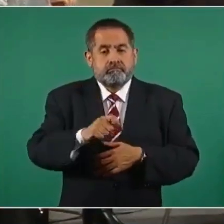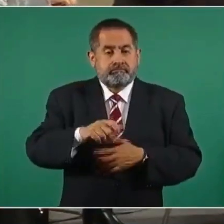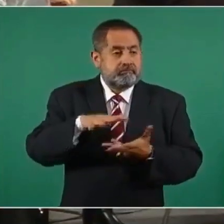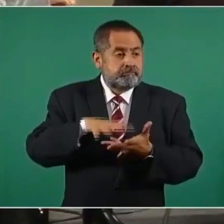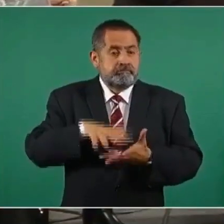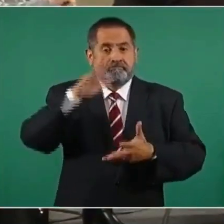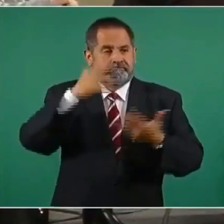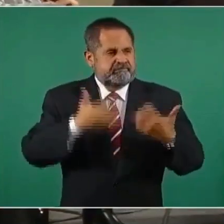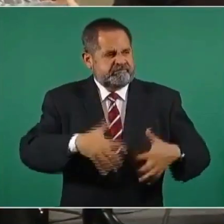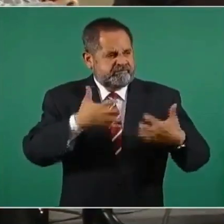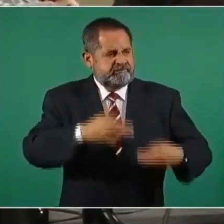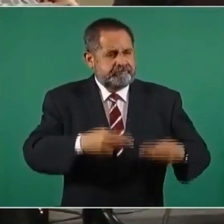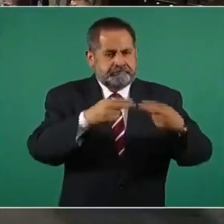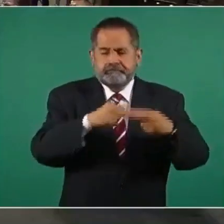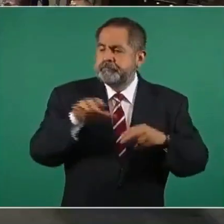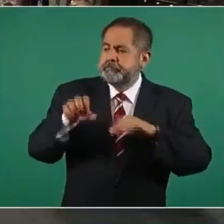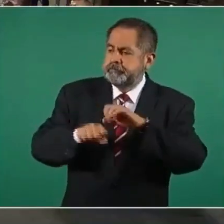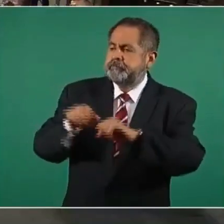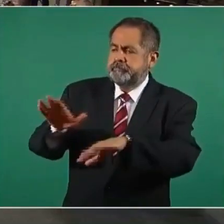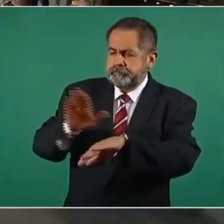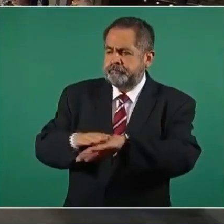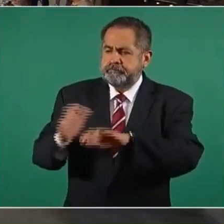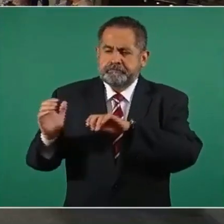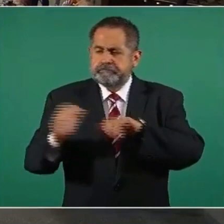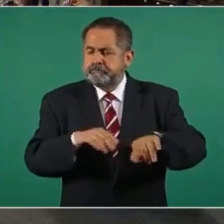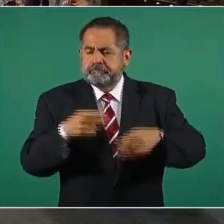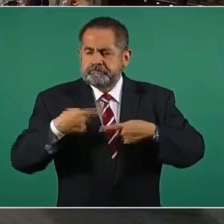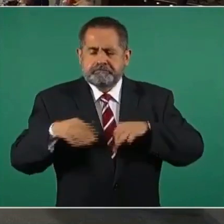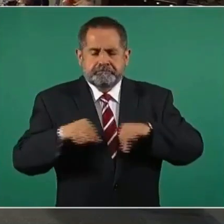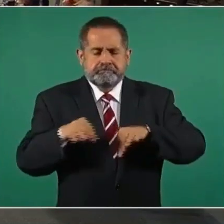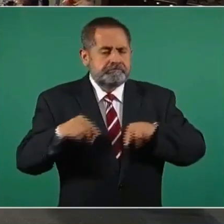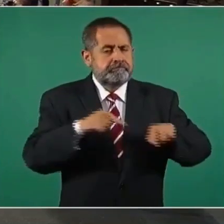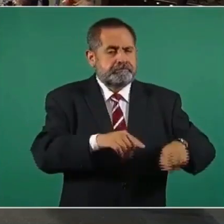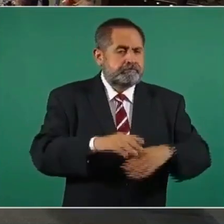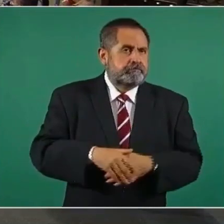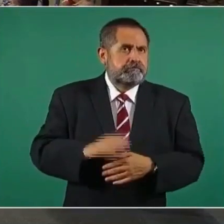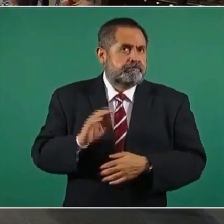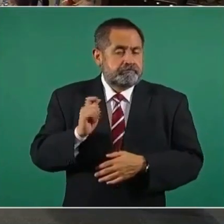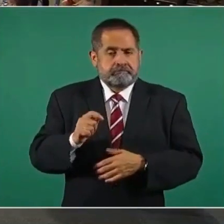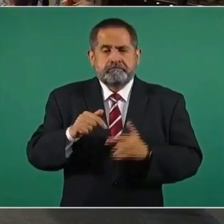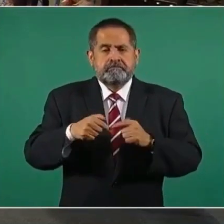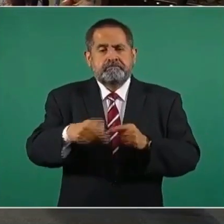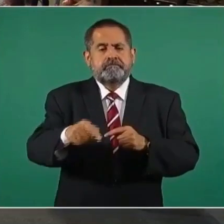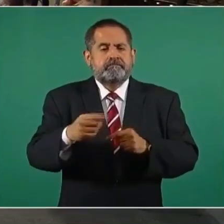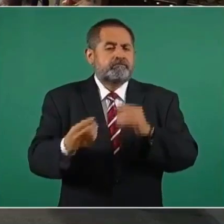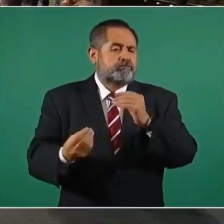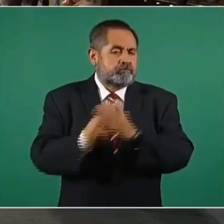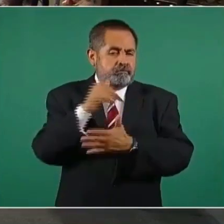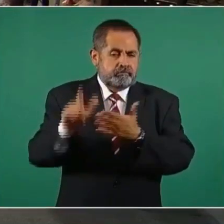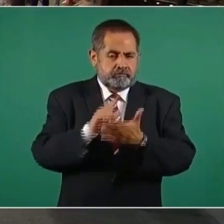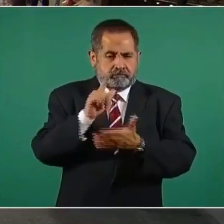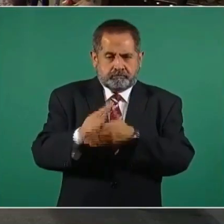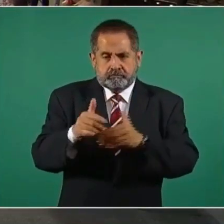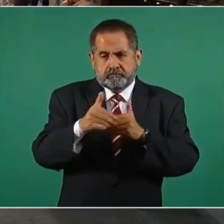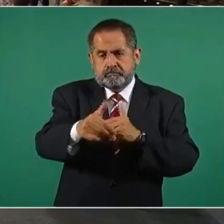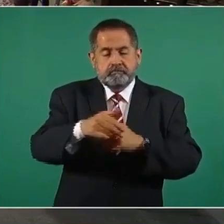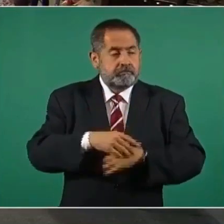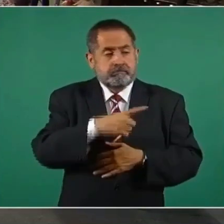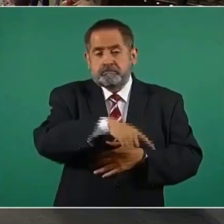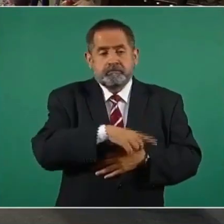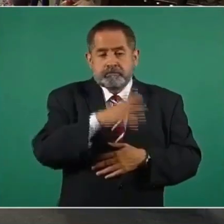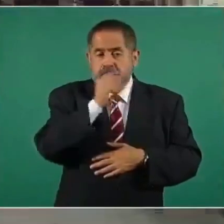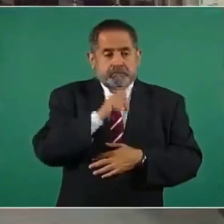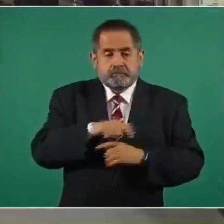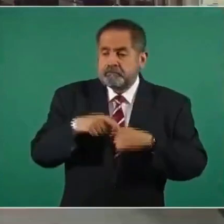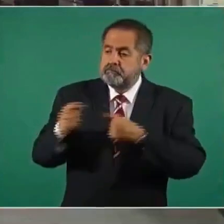mayor producción. Y ahora con la nueva ley que entra en vigencia, no van a poder